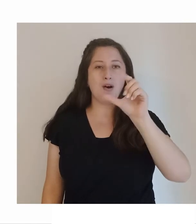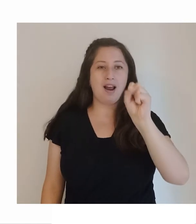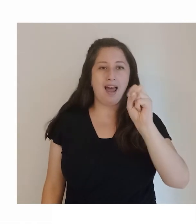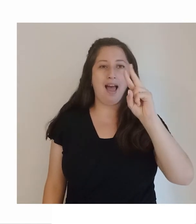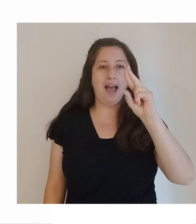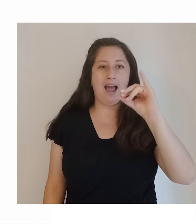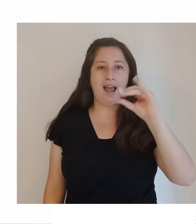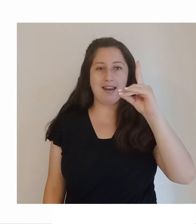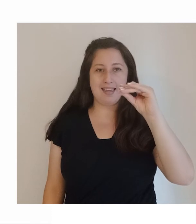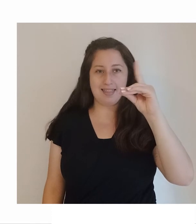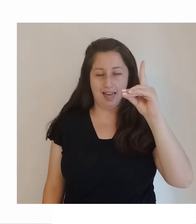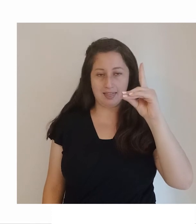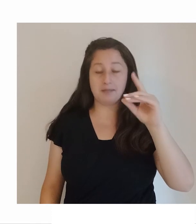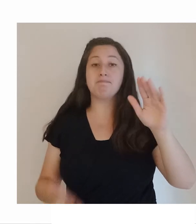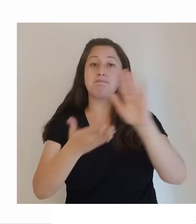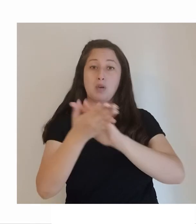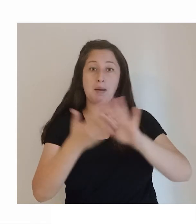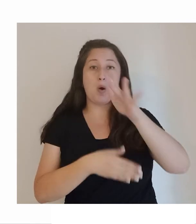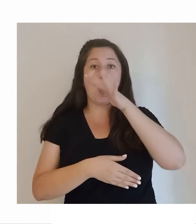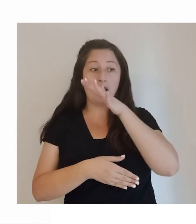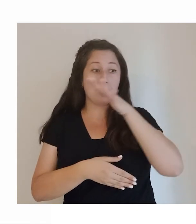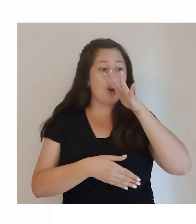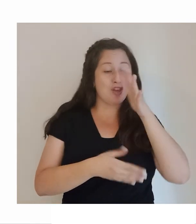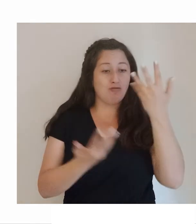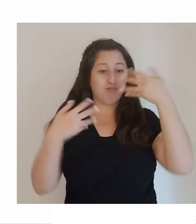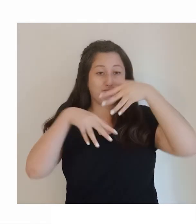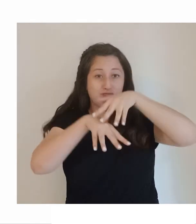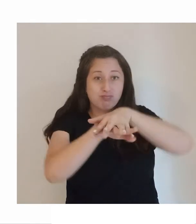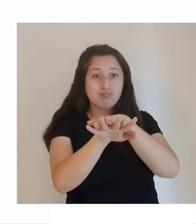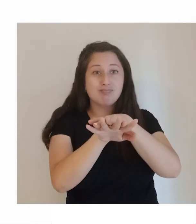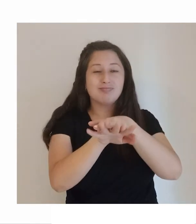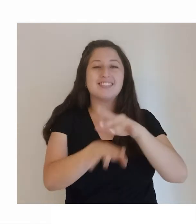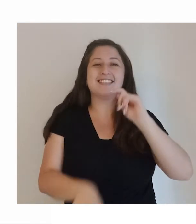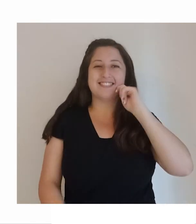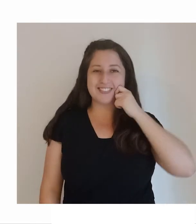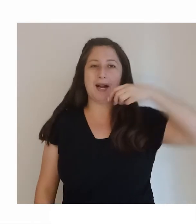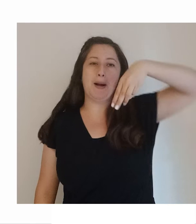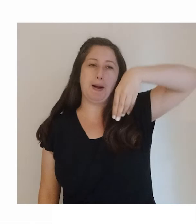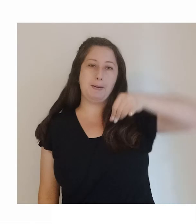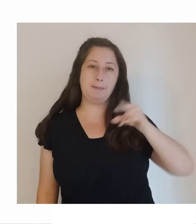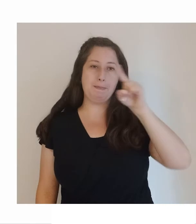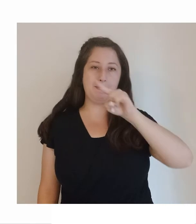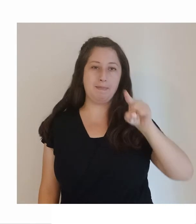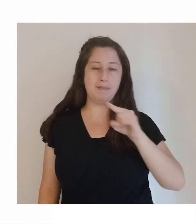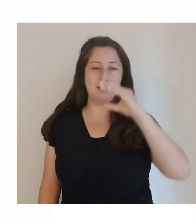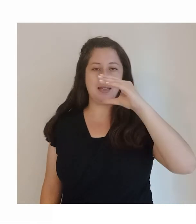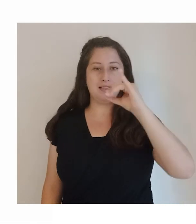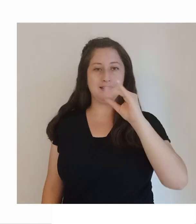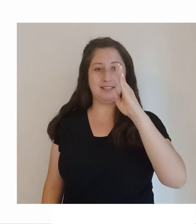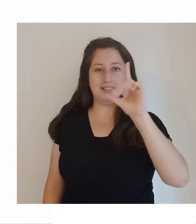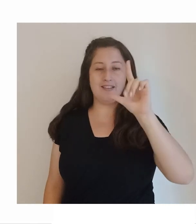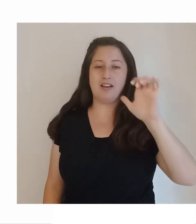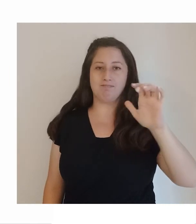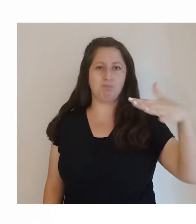Si son solubles entre ambos líquidos, se denomina miscible. Cabe destacar